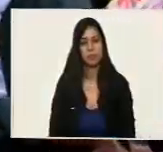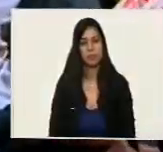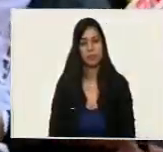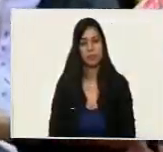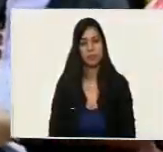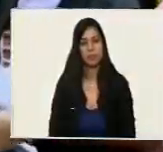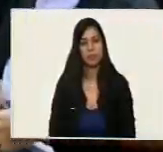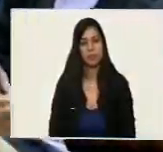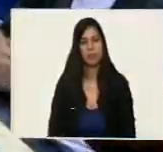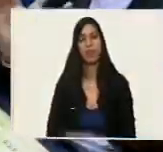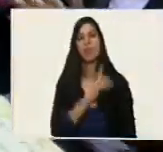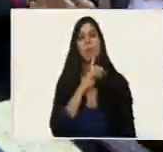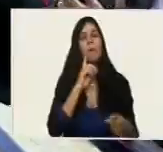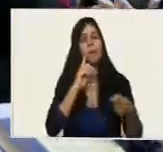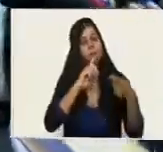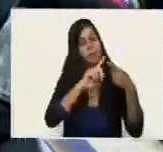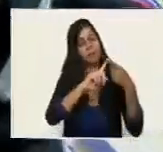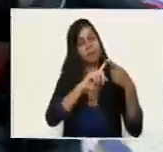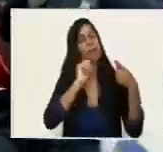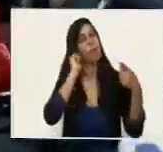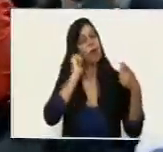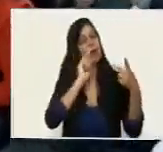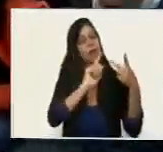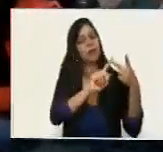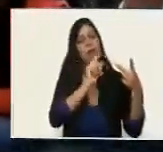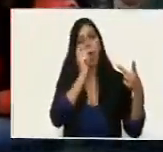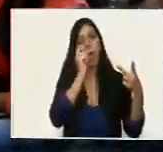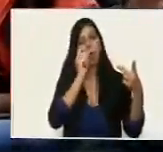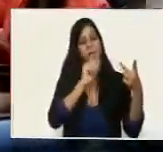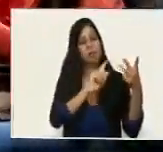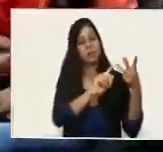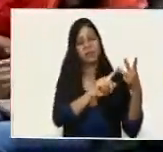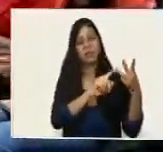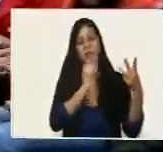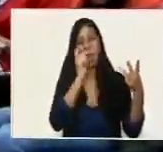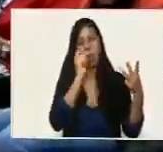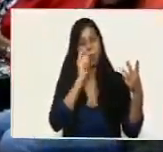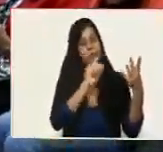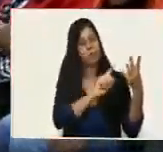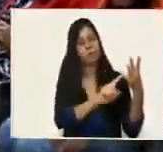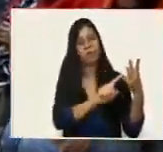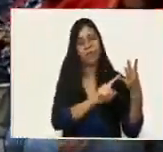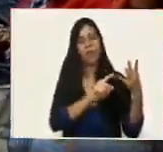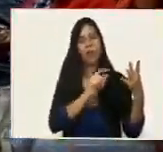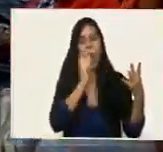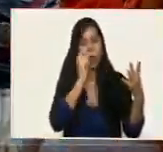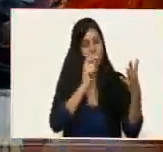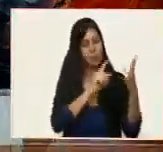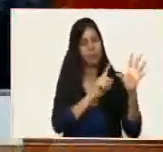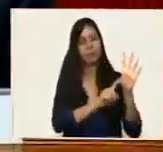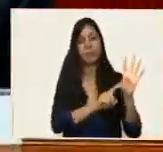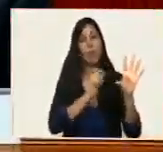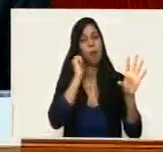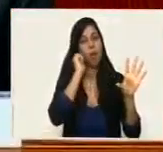Mercedes Gutiérrez, Marco Tulio Díaz, Ángel Marcano, Gerdul Gutiérrez y Sandra Nieves, por